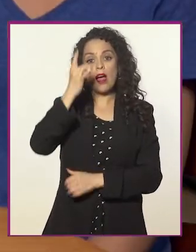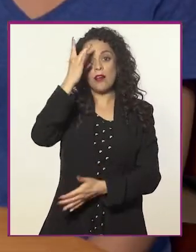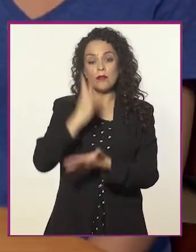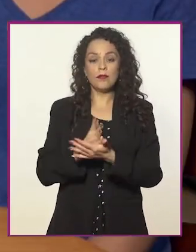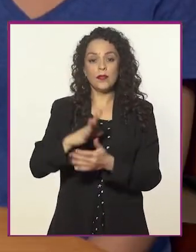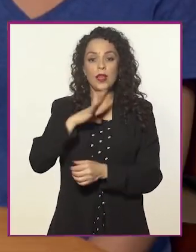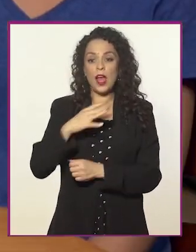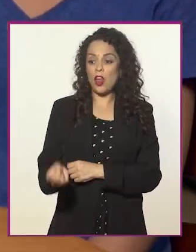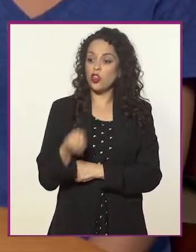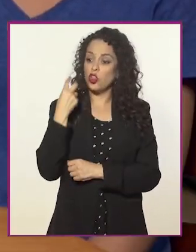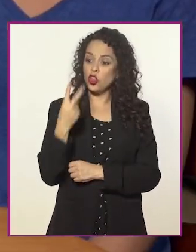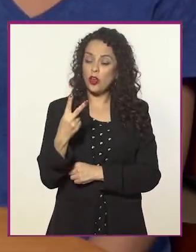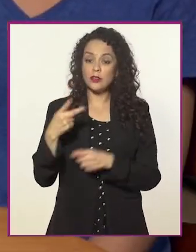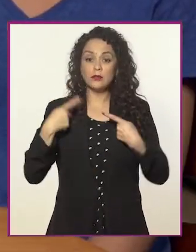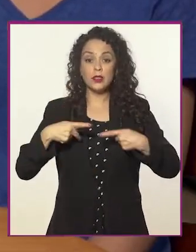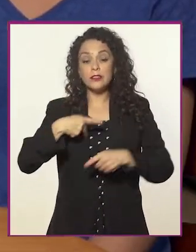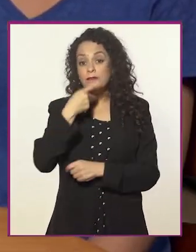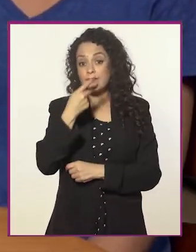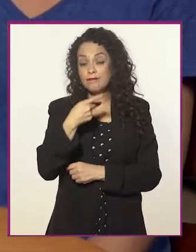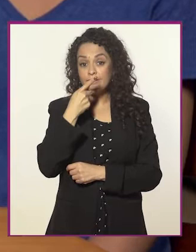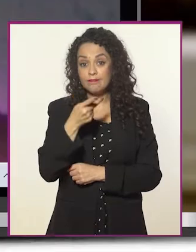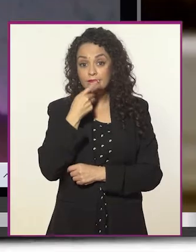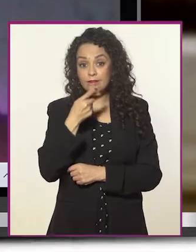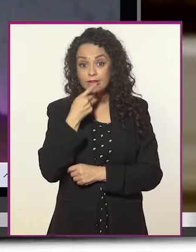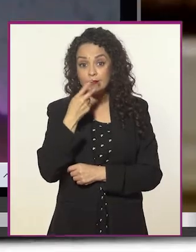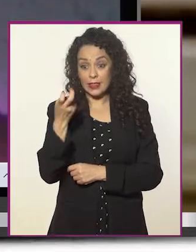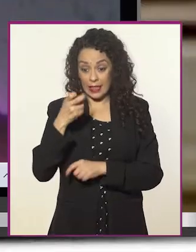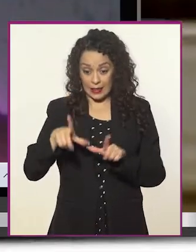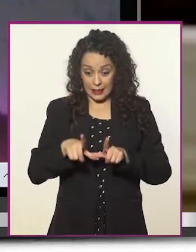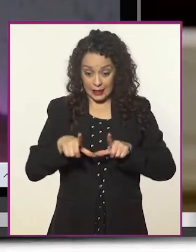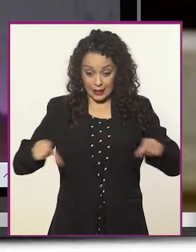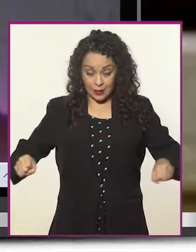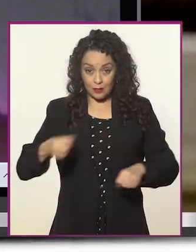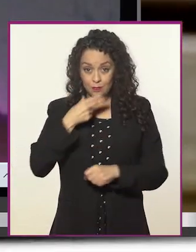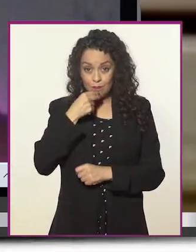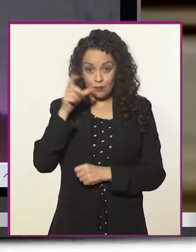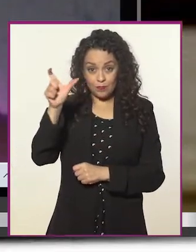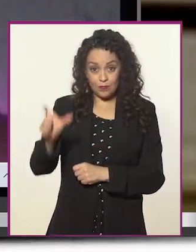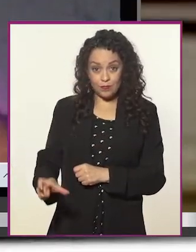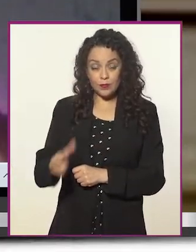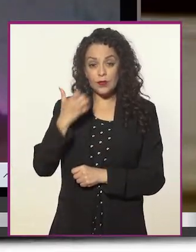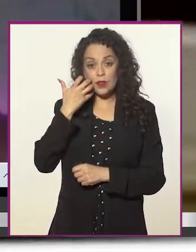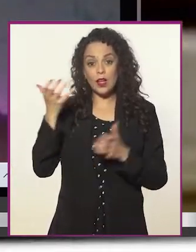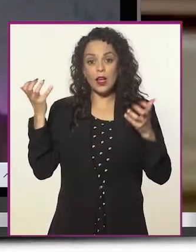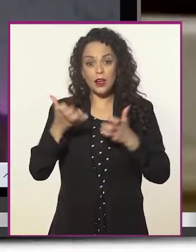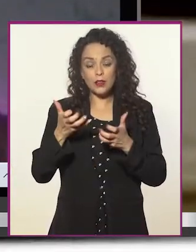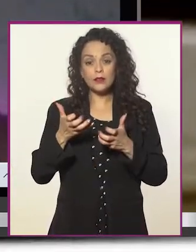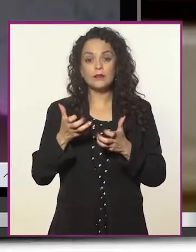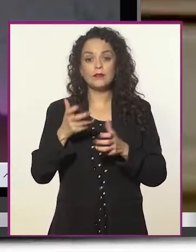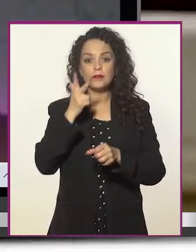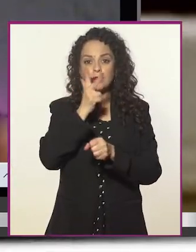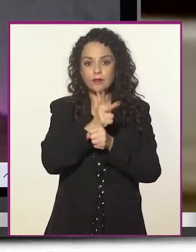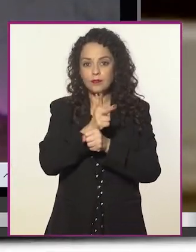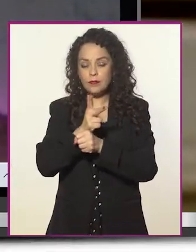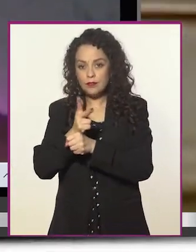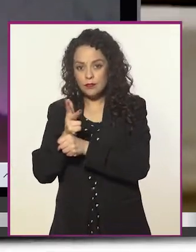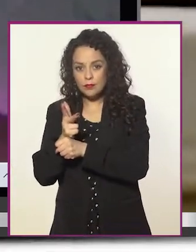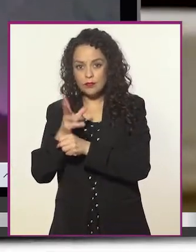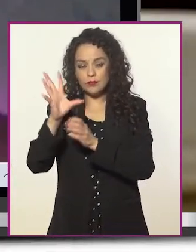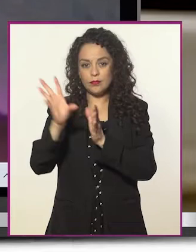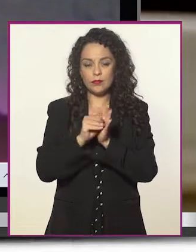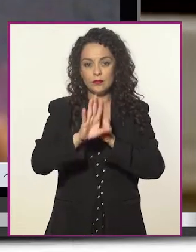solamente tiene 2 hablantes, y este lingüista quiere hacer una serie de grabaciones para